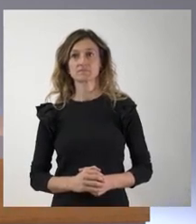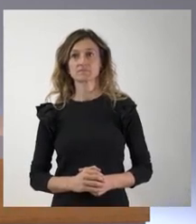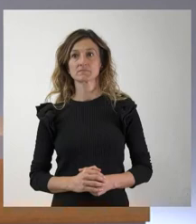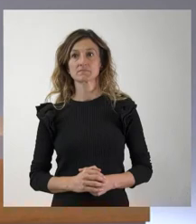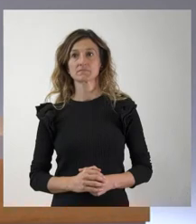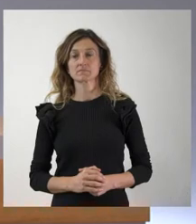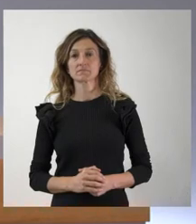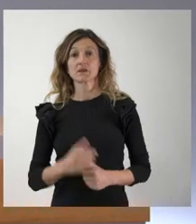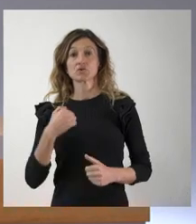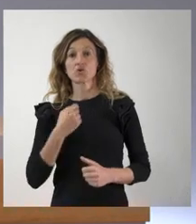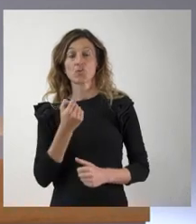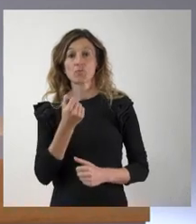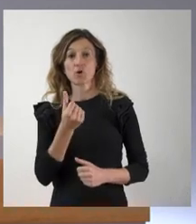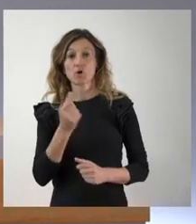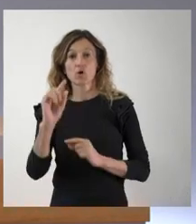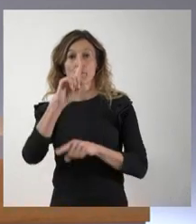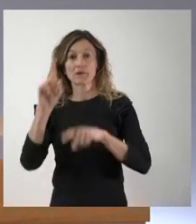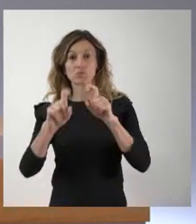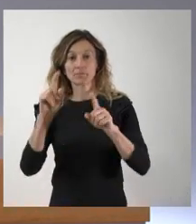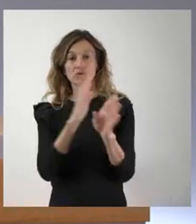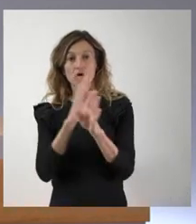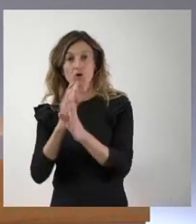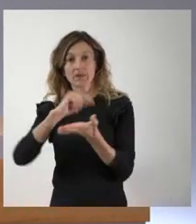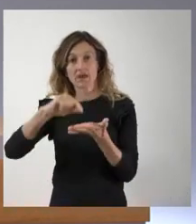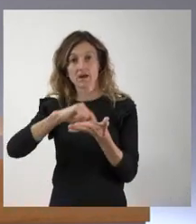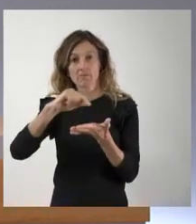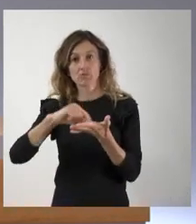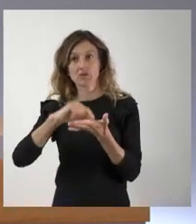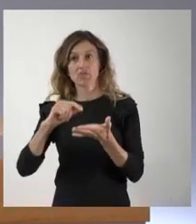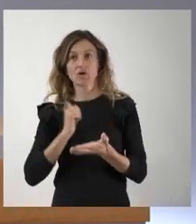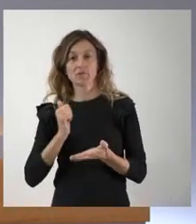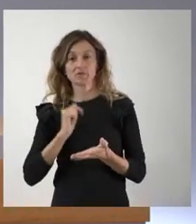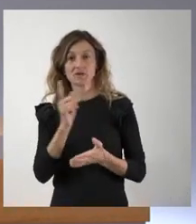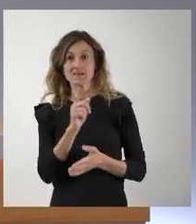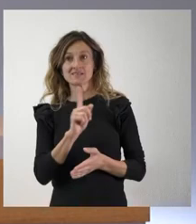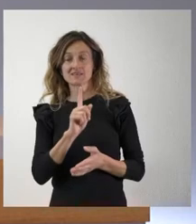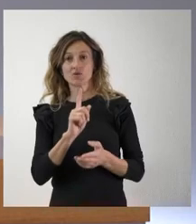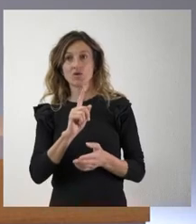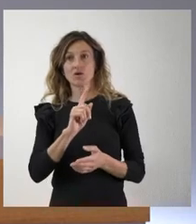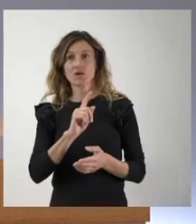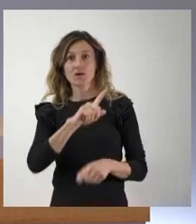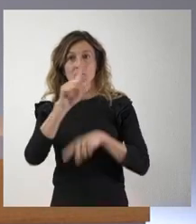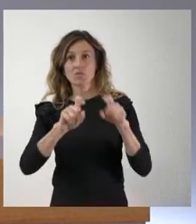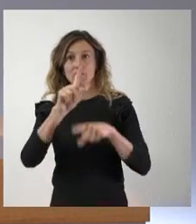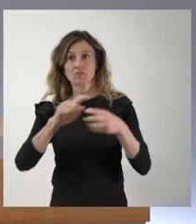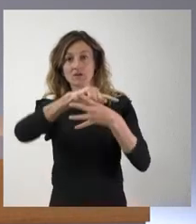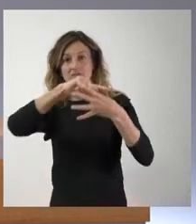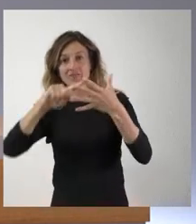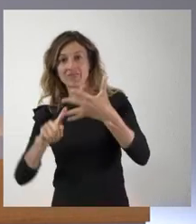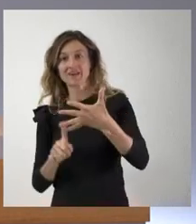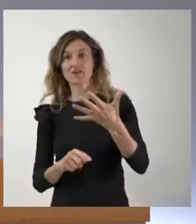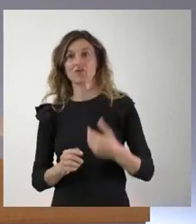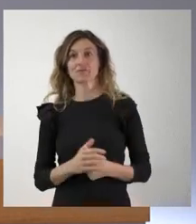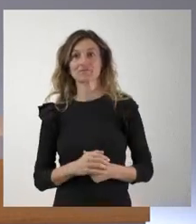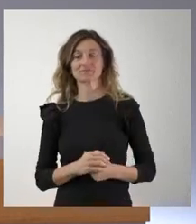Estoy ordenando un poco Voy apuntando porque sí si no veo mal son cinco las cuestiones que han planteado sí sí